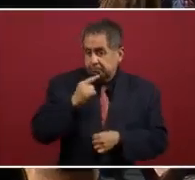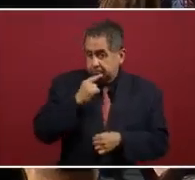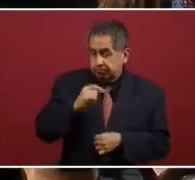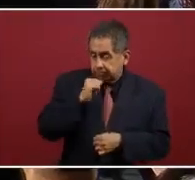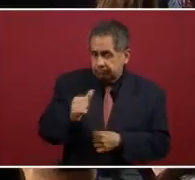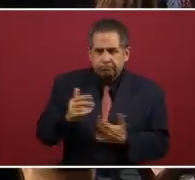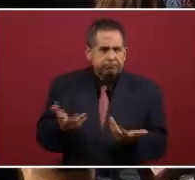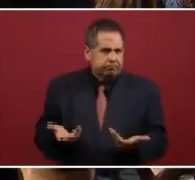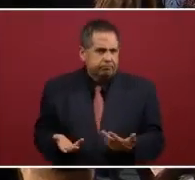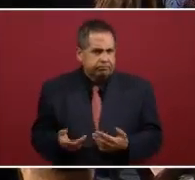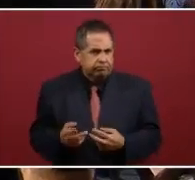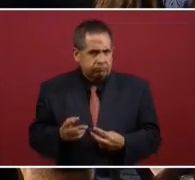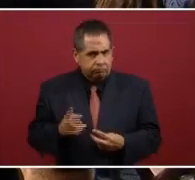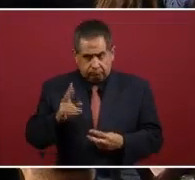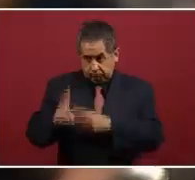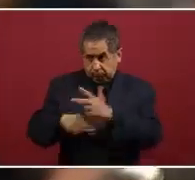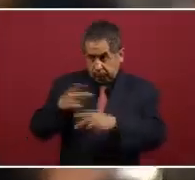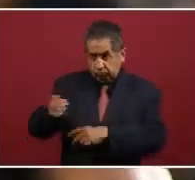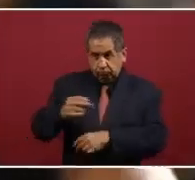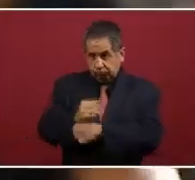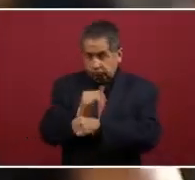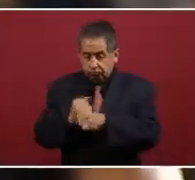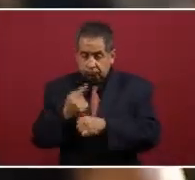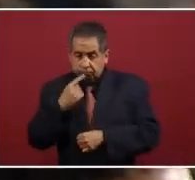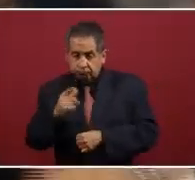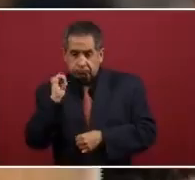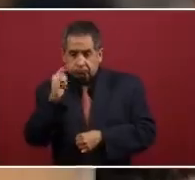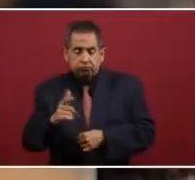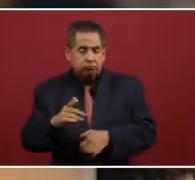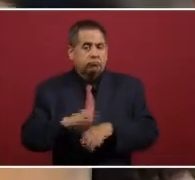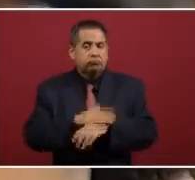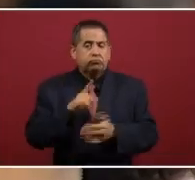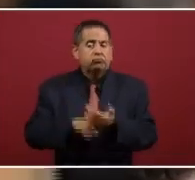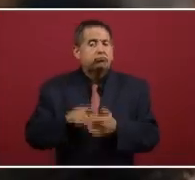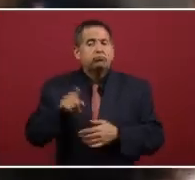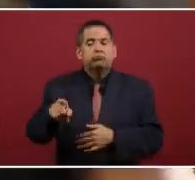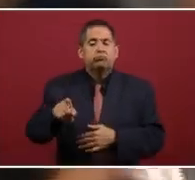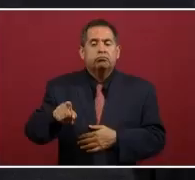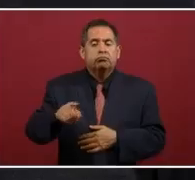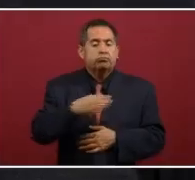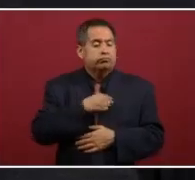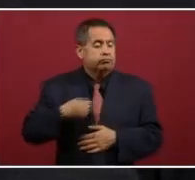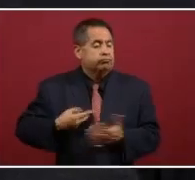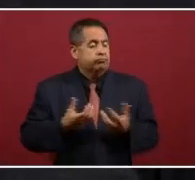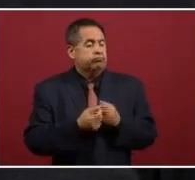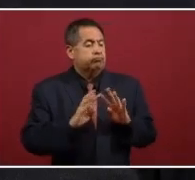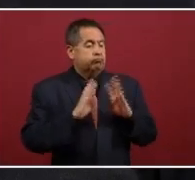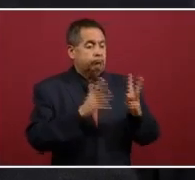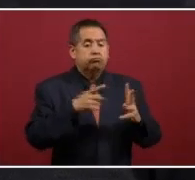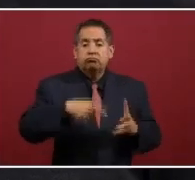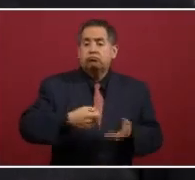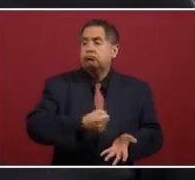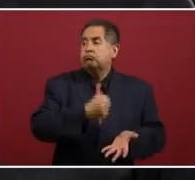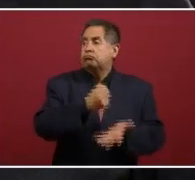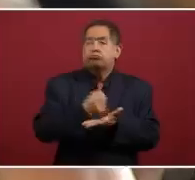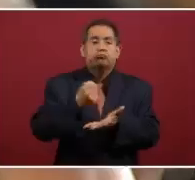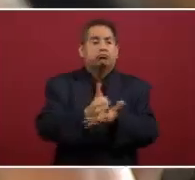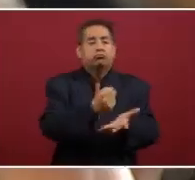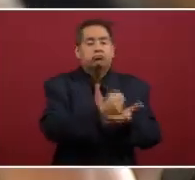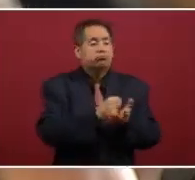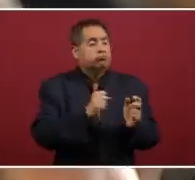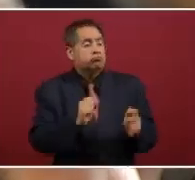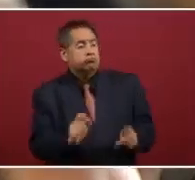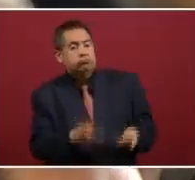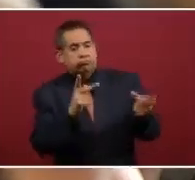anterior, si no se les va a investigar por parte de esta administración, porque en su carácter de miembros del Consejo pues aprobaron esta venta que parece